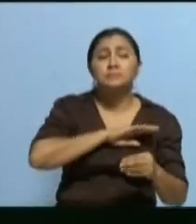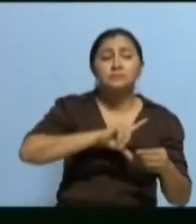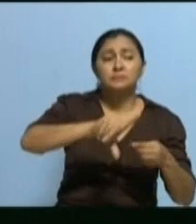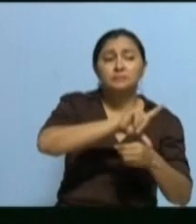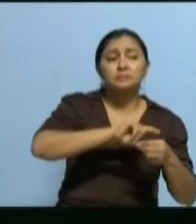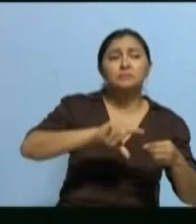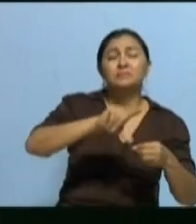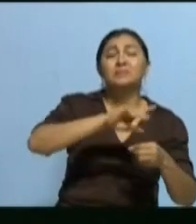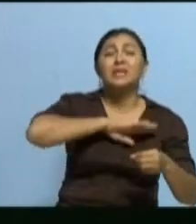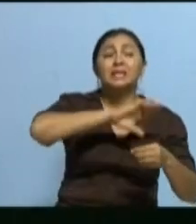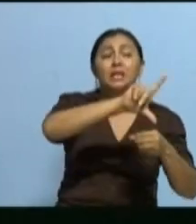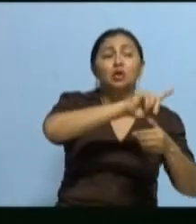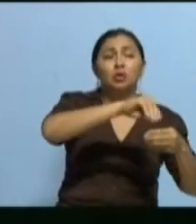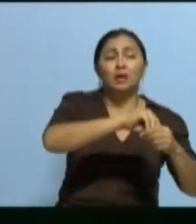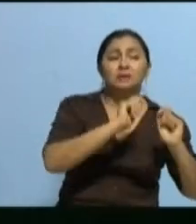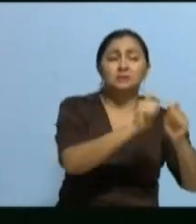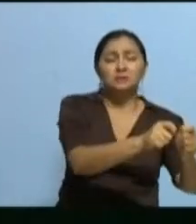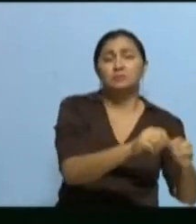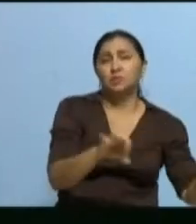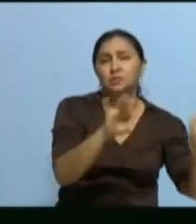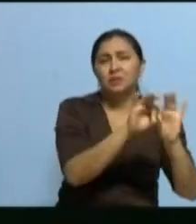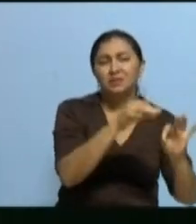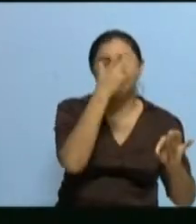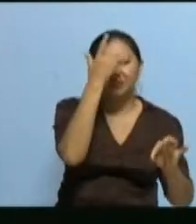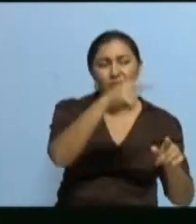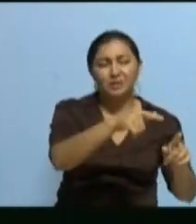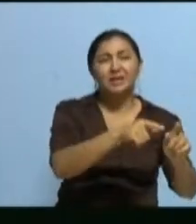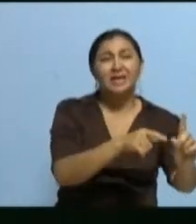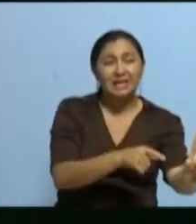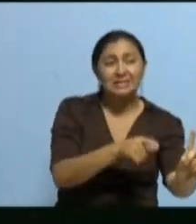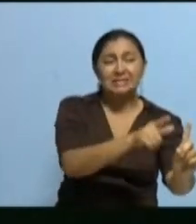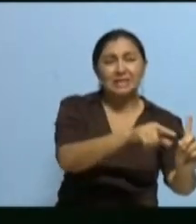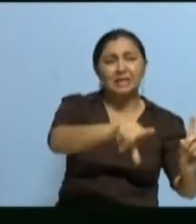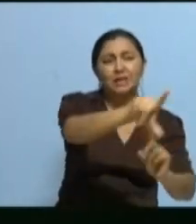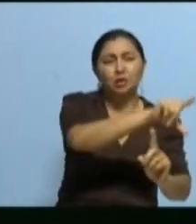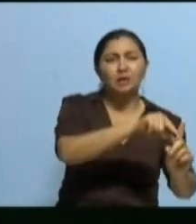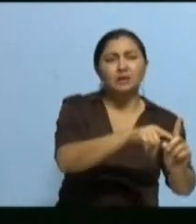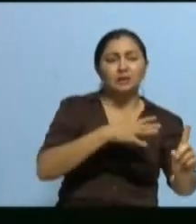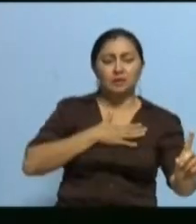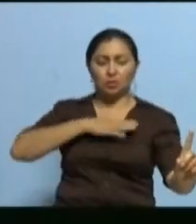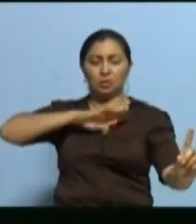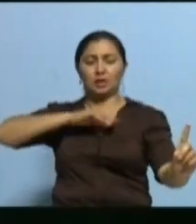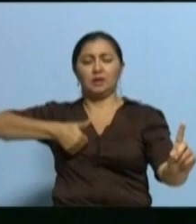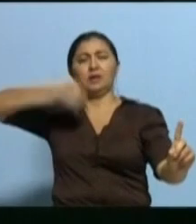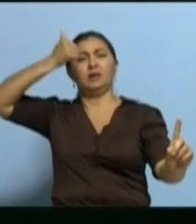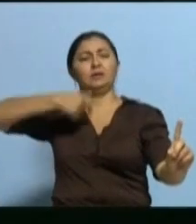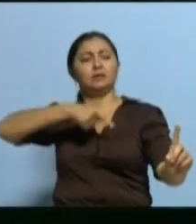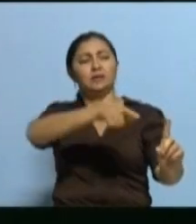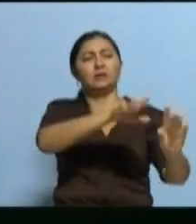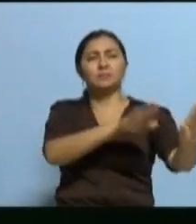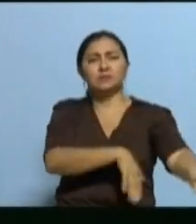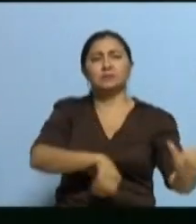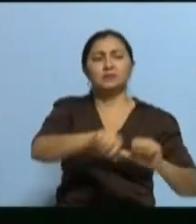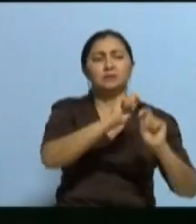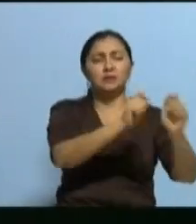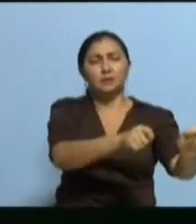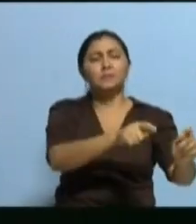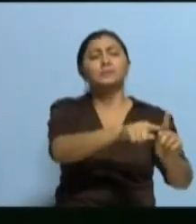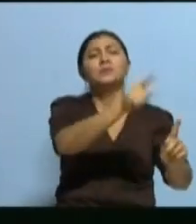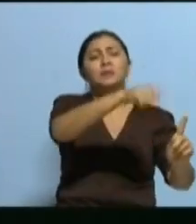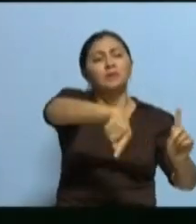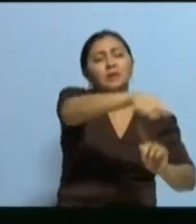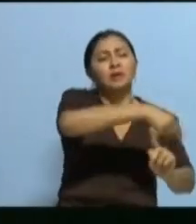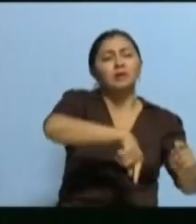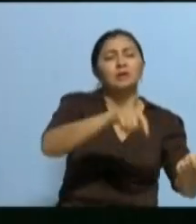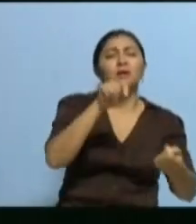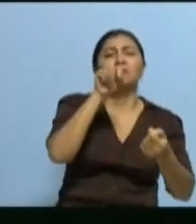Santa Marta, primero, porque es el que representa a la alcaldía en su localidad. Segundo, porque es el encargado de administrar y liderar el